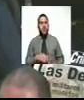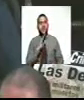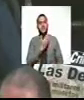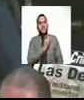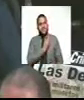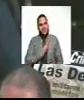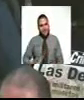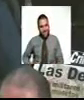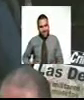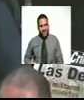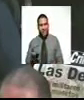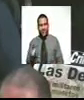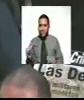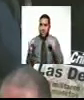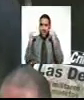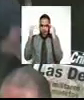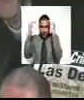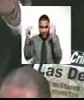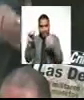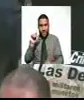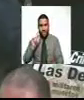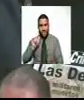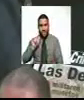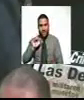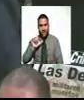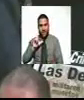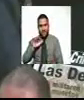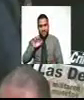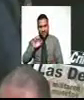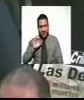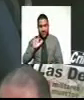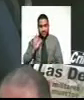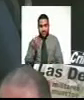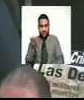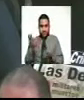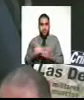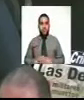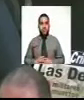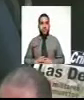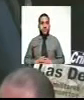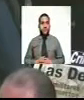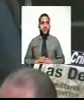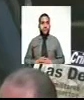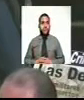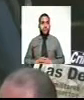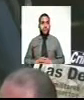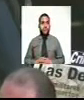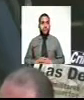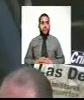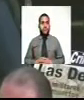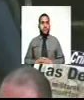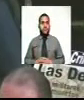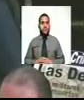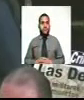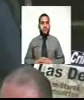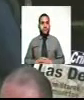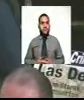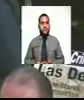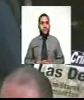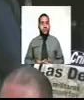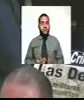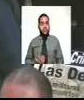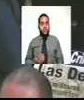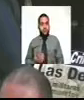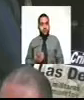presidente y el magistrado Felipe García, el magistrado Novoa, Nosotros